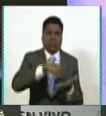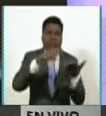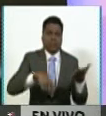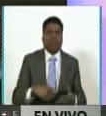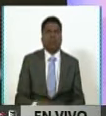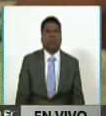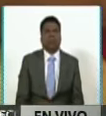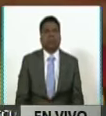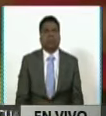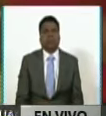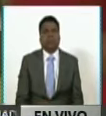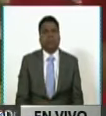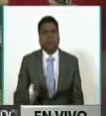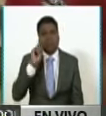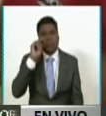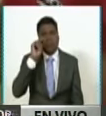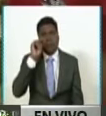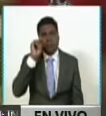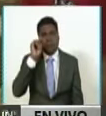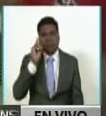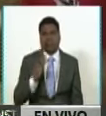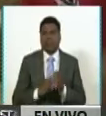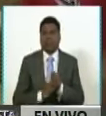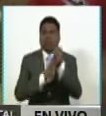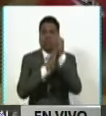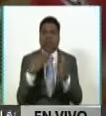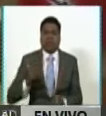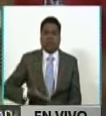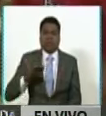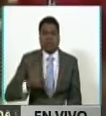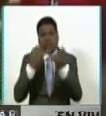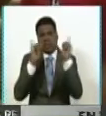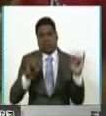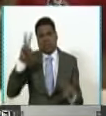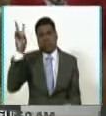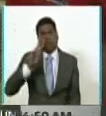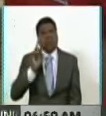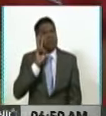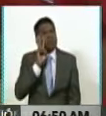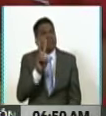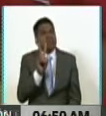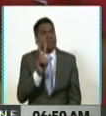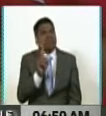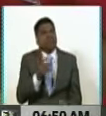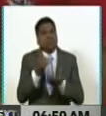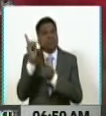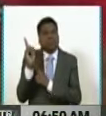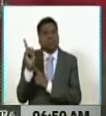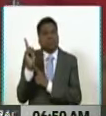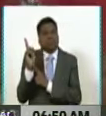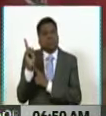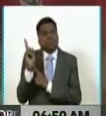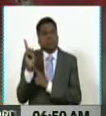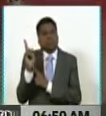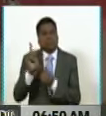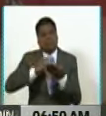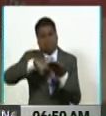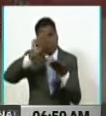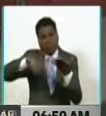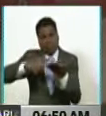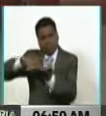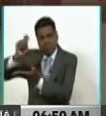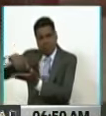Considerado el líder popular más importante de la independencia de Venezuela. Vemos entonces cómo se encuentran firmando el acta